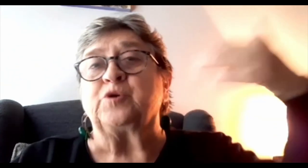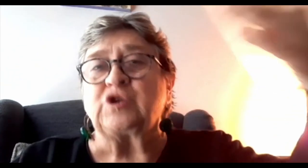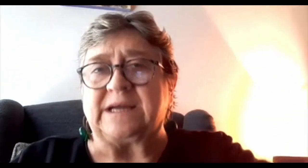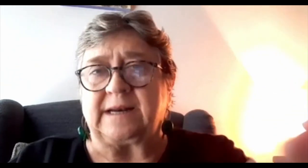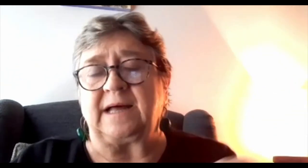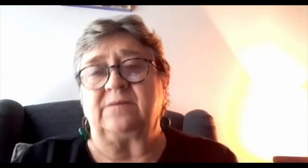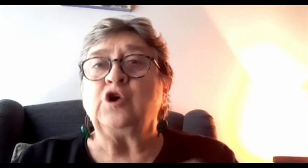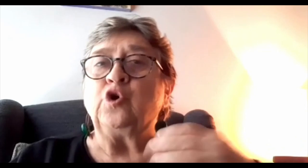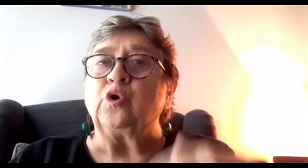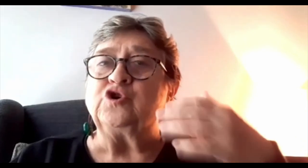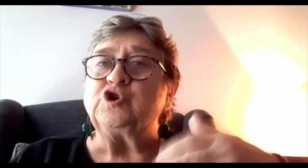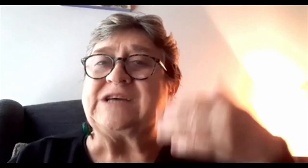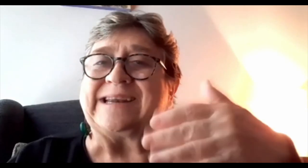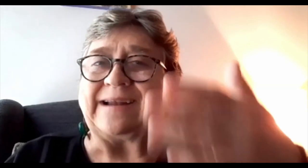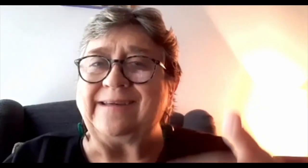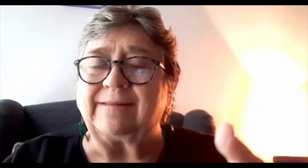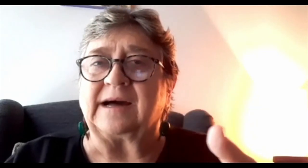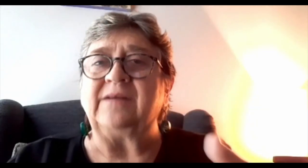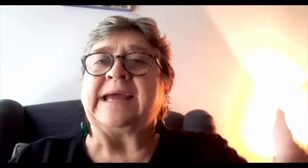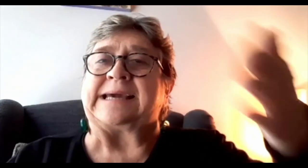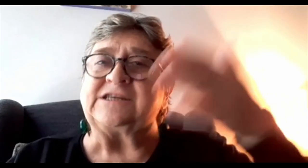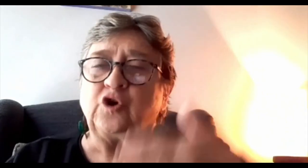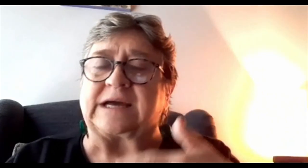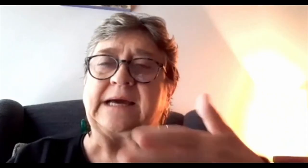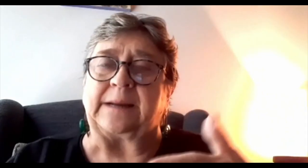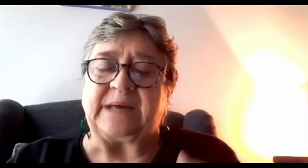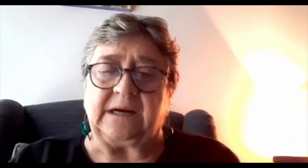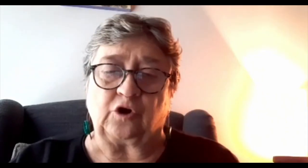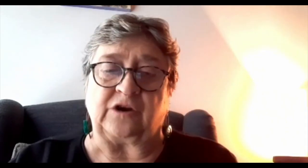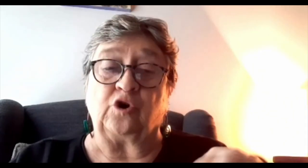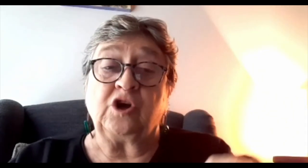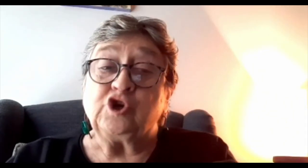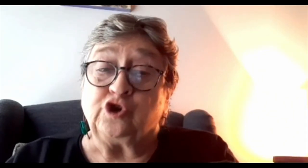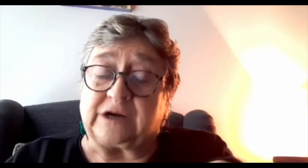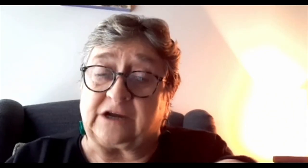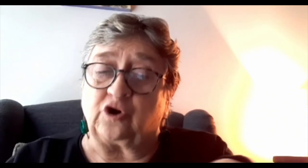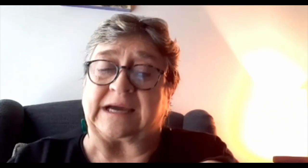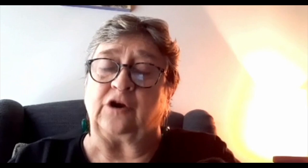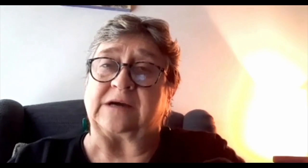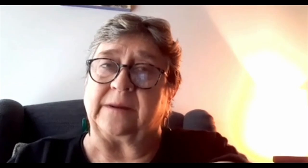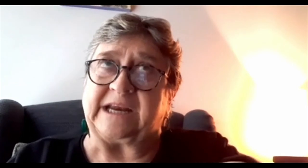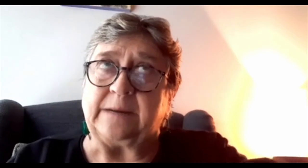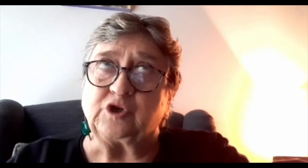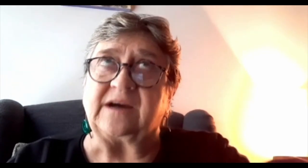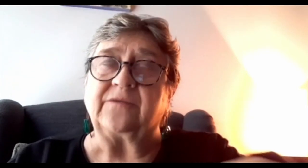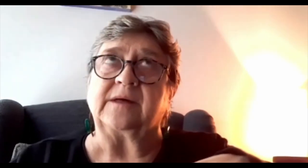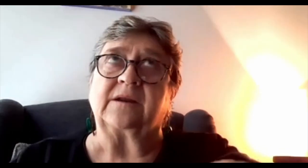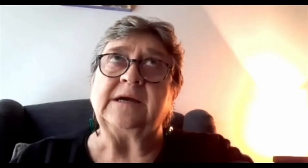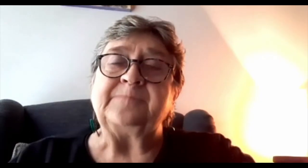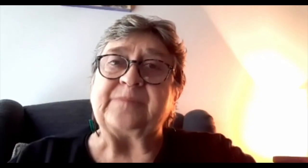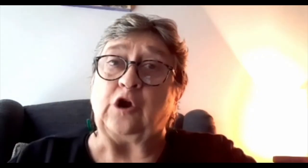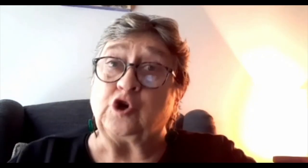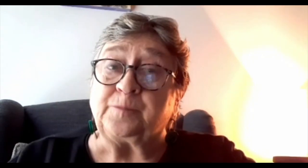periodos posguerra, luego no se analiza qué es lo que hay que cambiar y lo que no. Yo creo que lo que deberíamos de